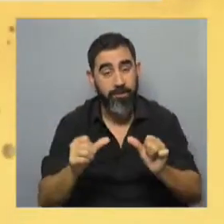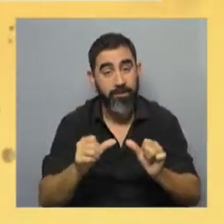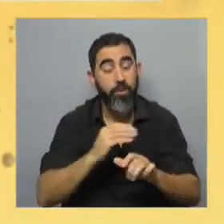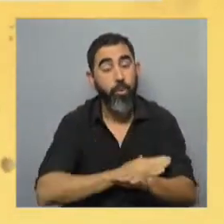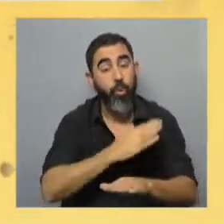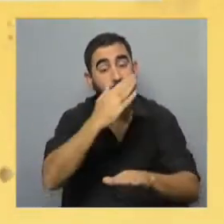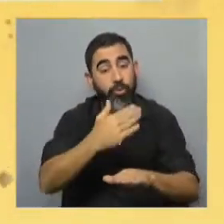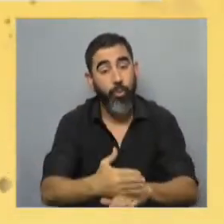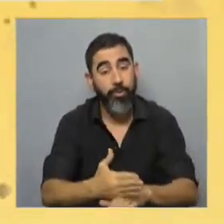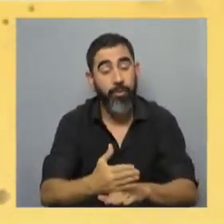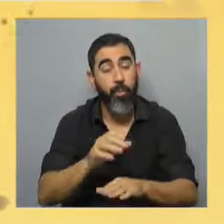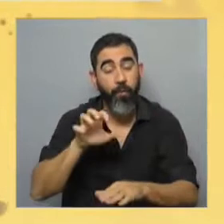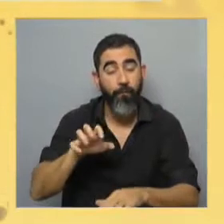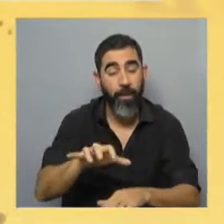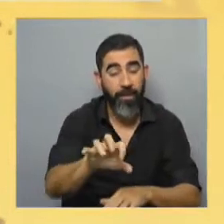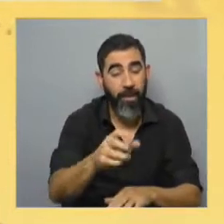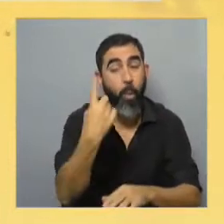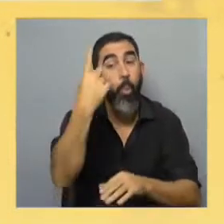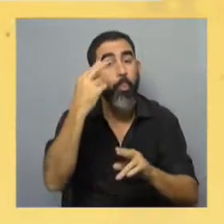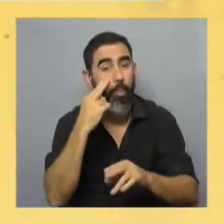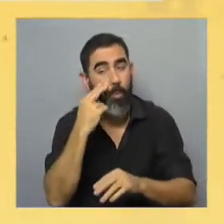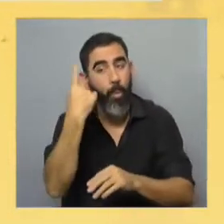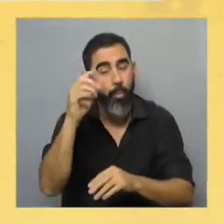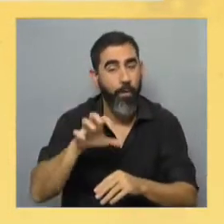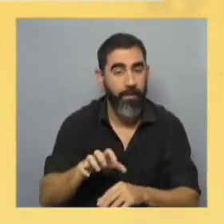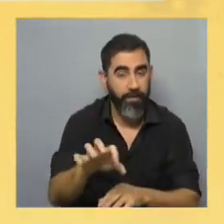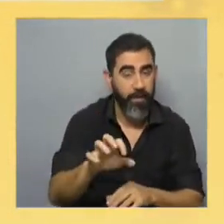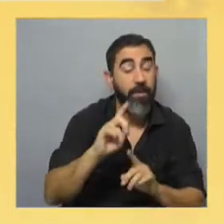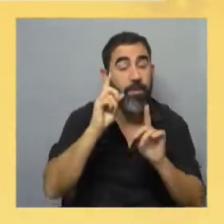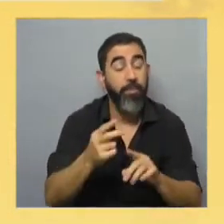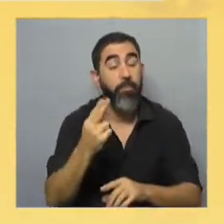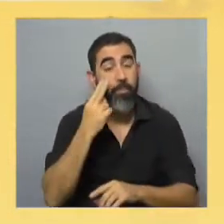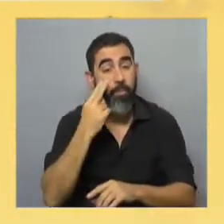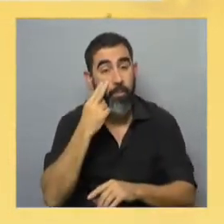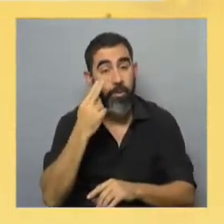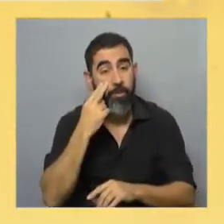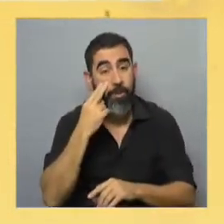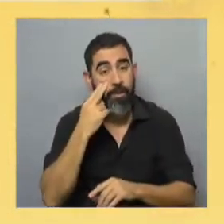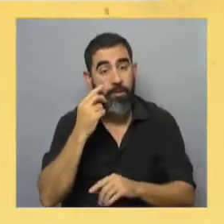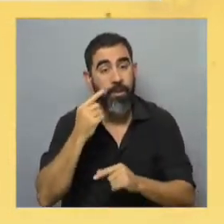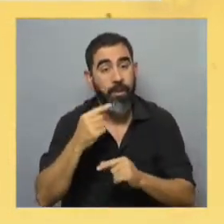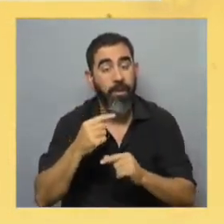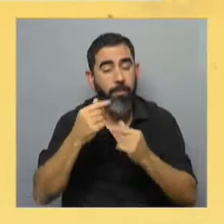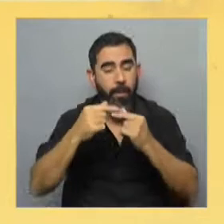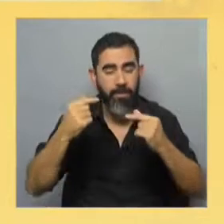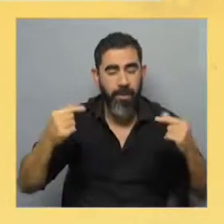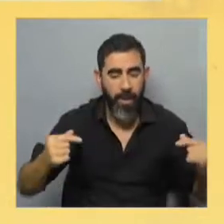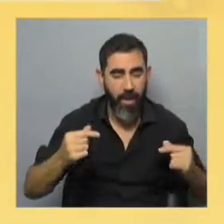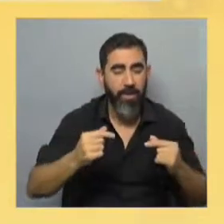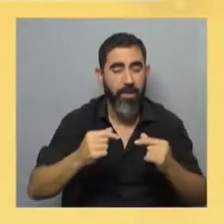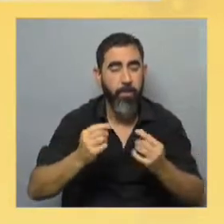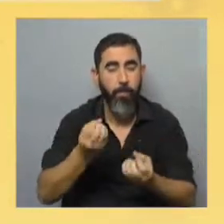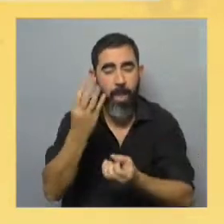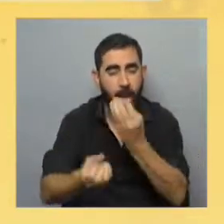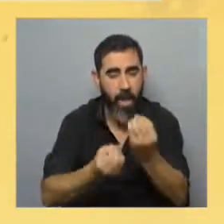como el crecimiento de cianobacterias, pero esa es una de las consecuencias. También genera problemas de acumulación de materia orgánica, desarrollo de plantas.